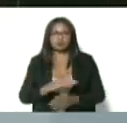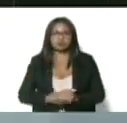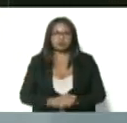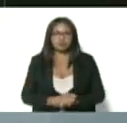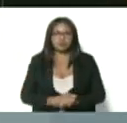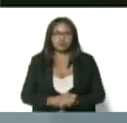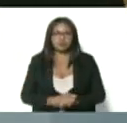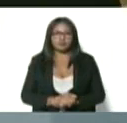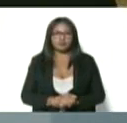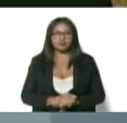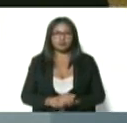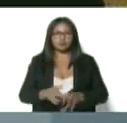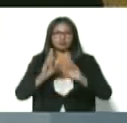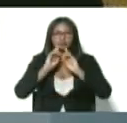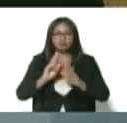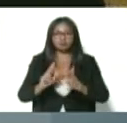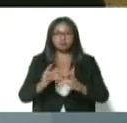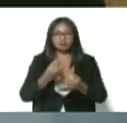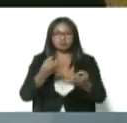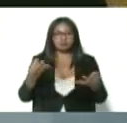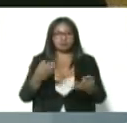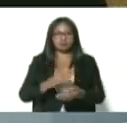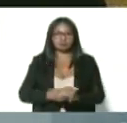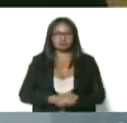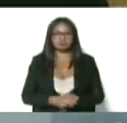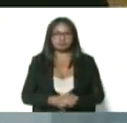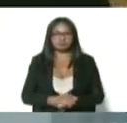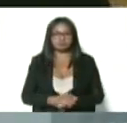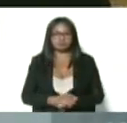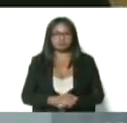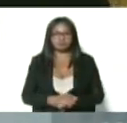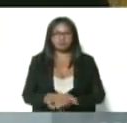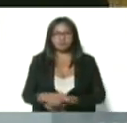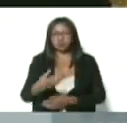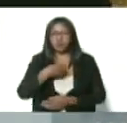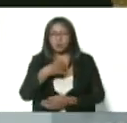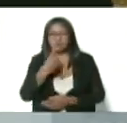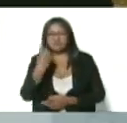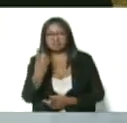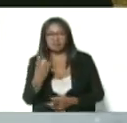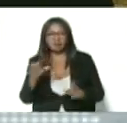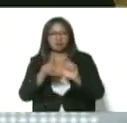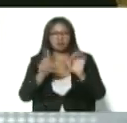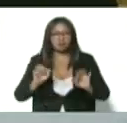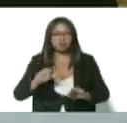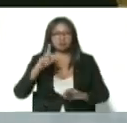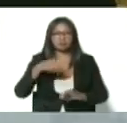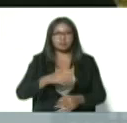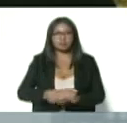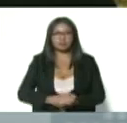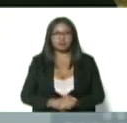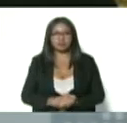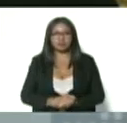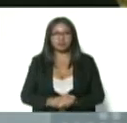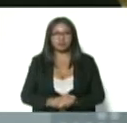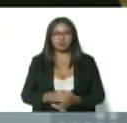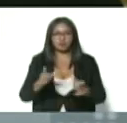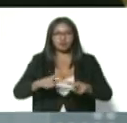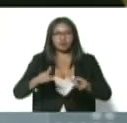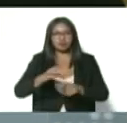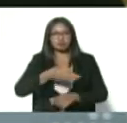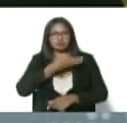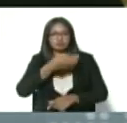tener un resultado extraordinaria ahí no puede faltar el ministro de listo bullock además de vicepresidente para el área social